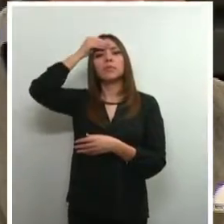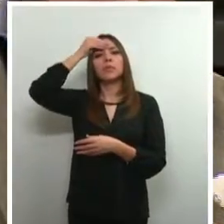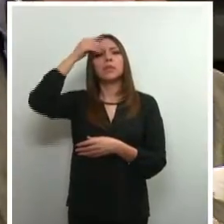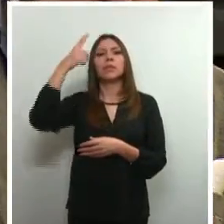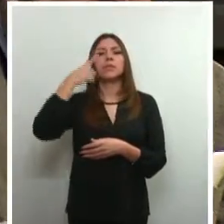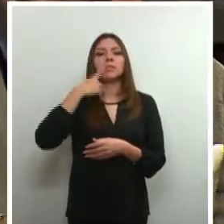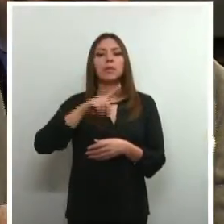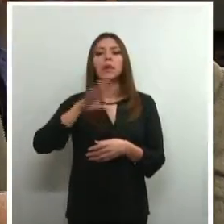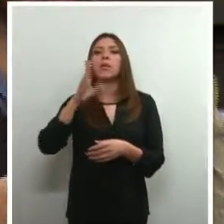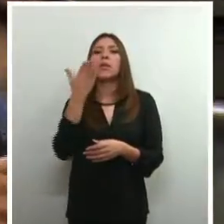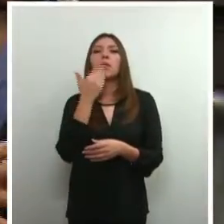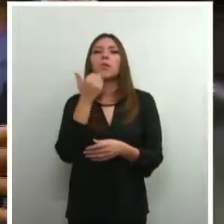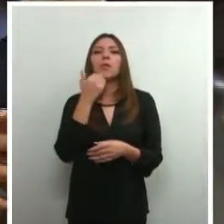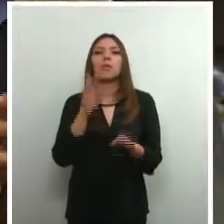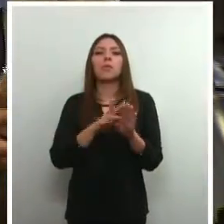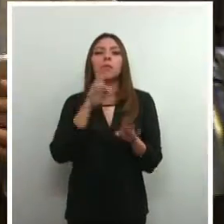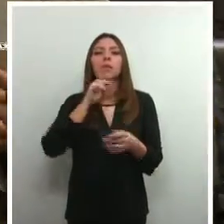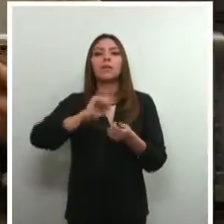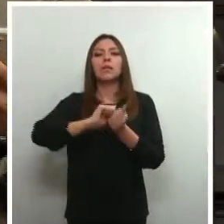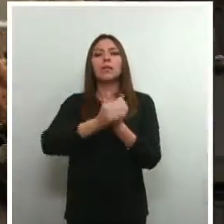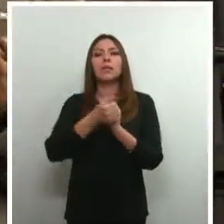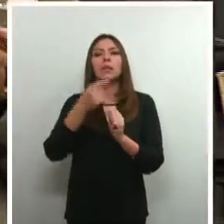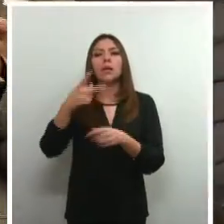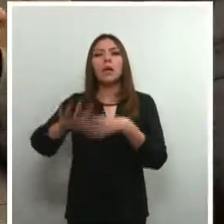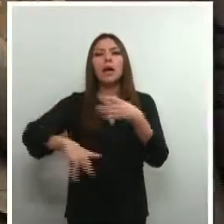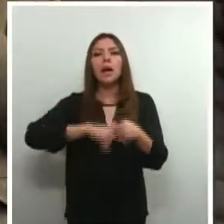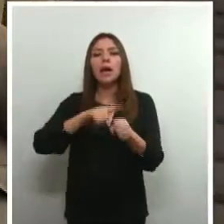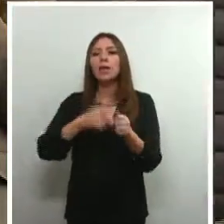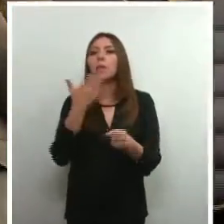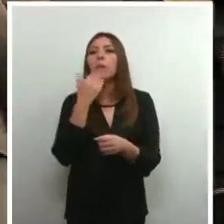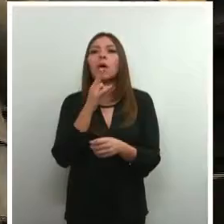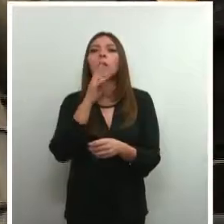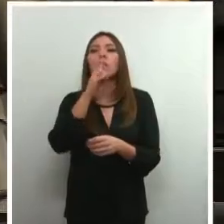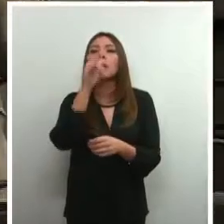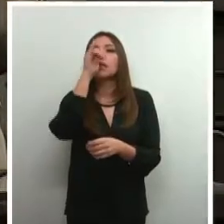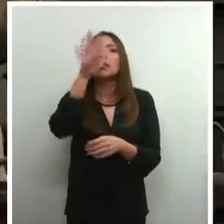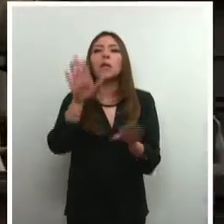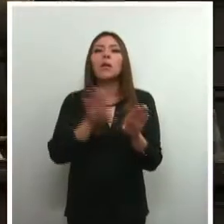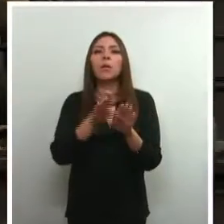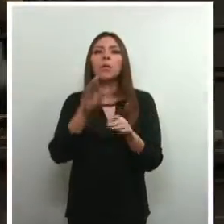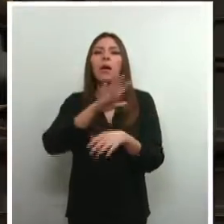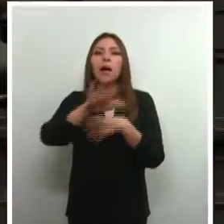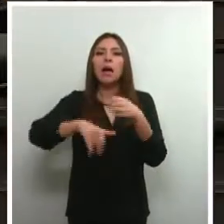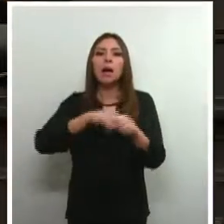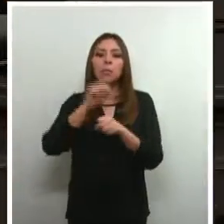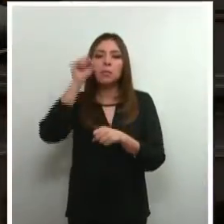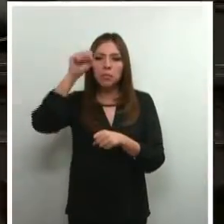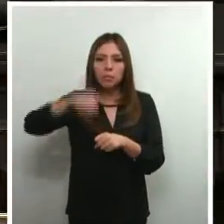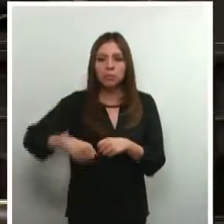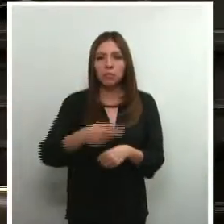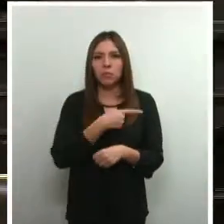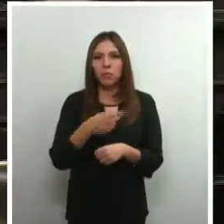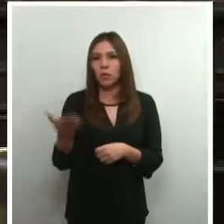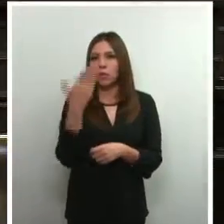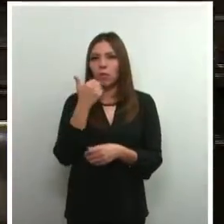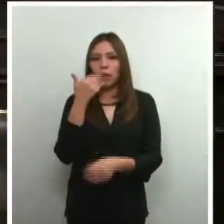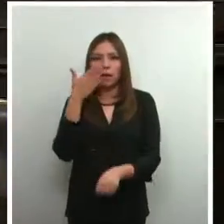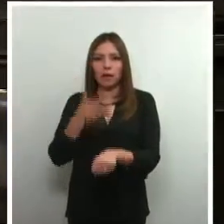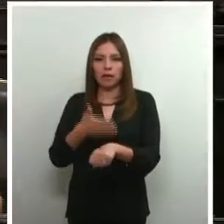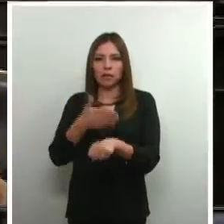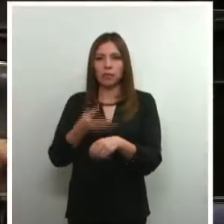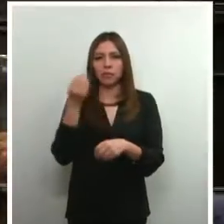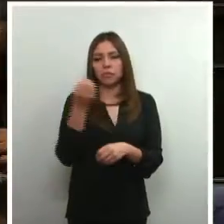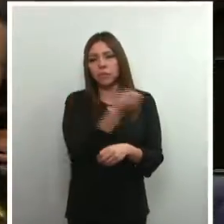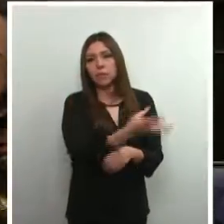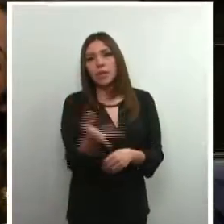carecer de voz, y reciben en silencio y con la cabeza baja un castigo que no merecen. Miles de perros